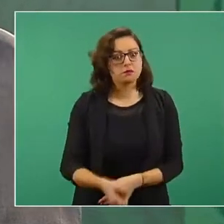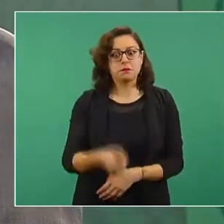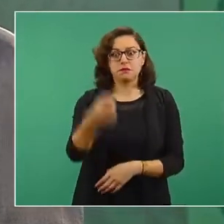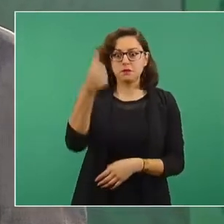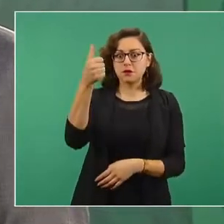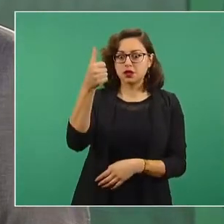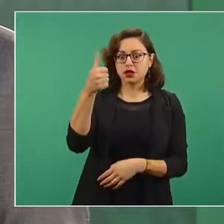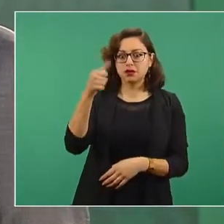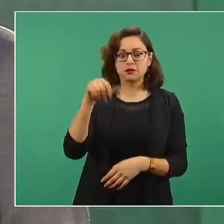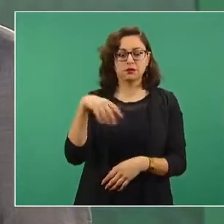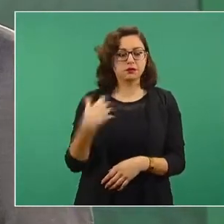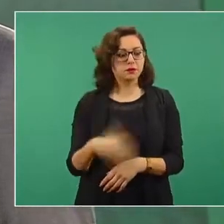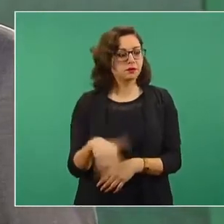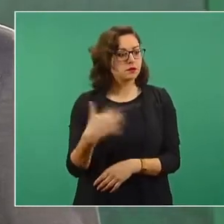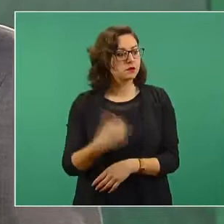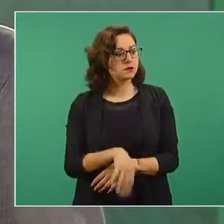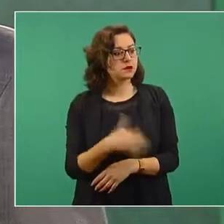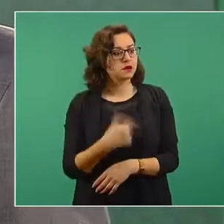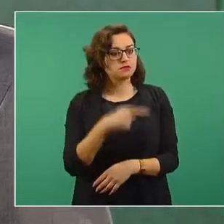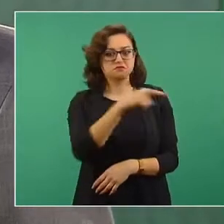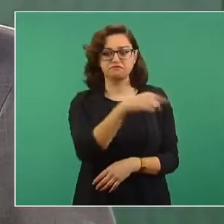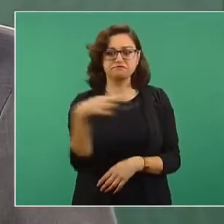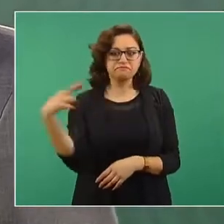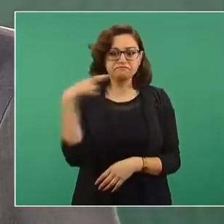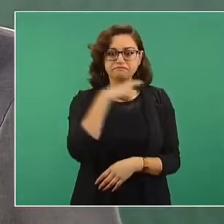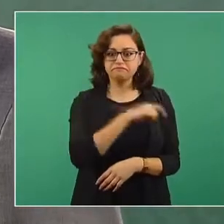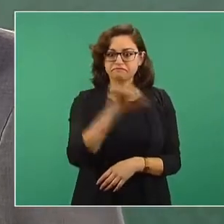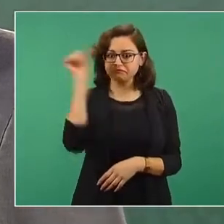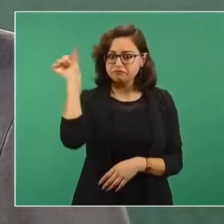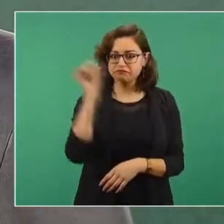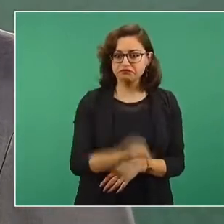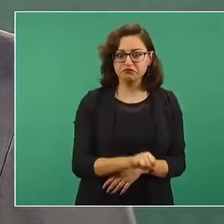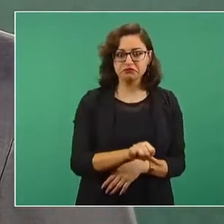fue vía rápida.